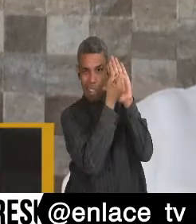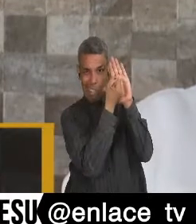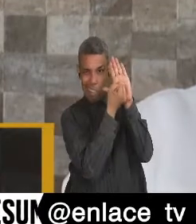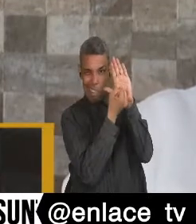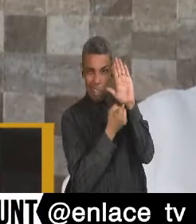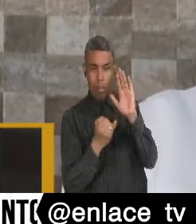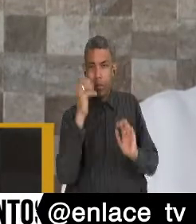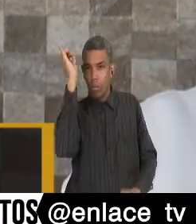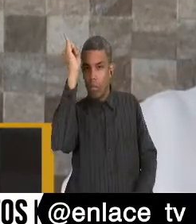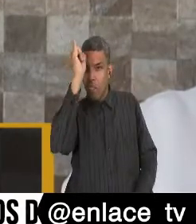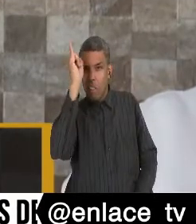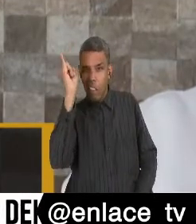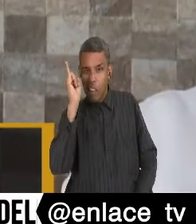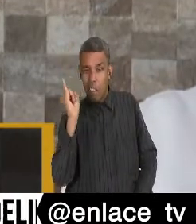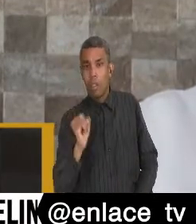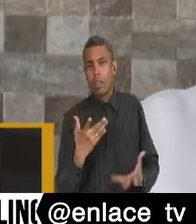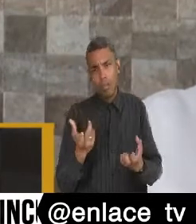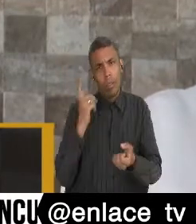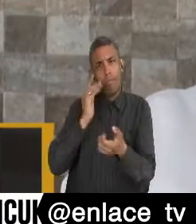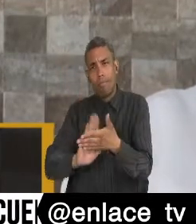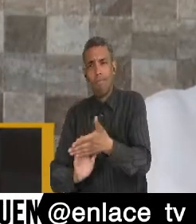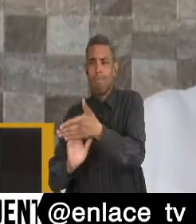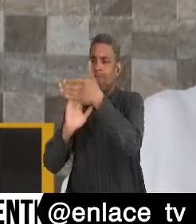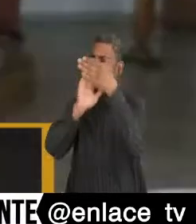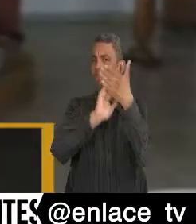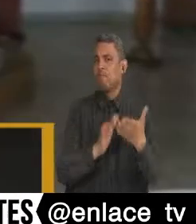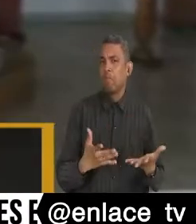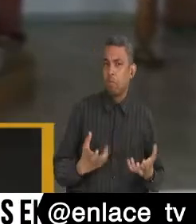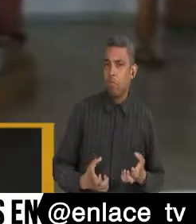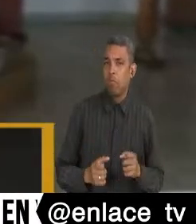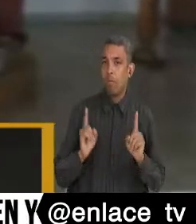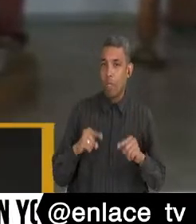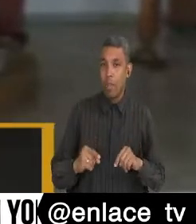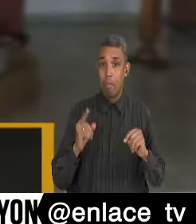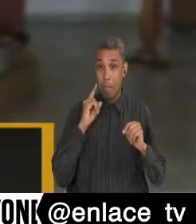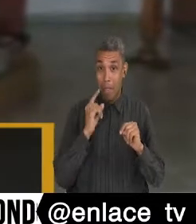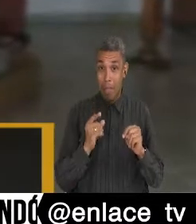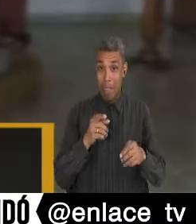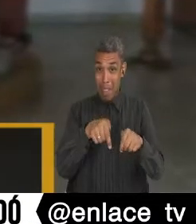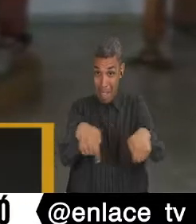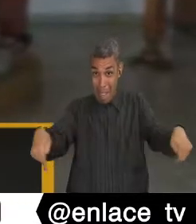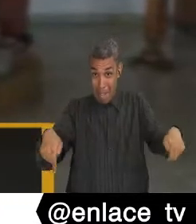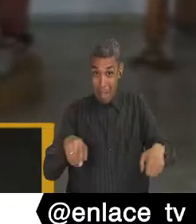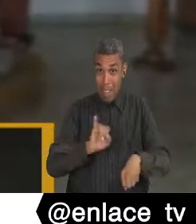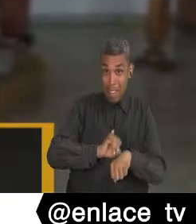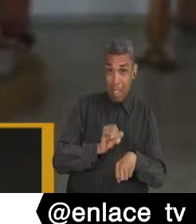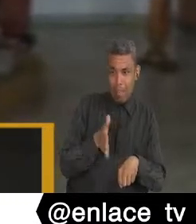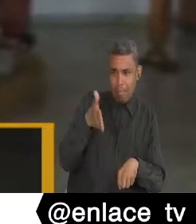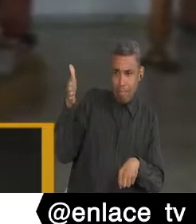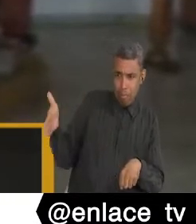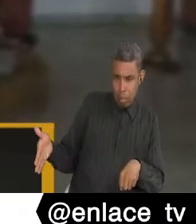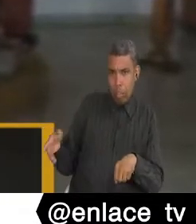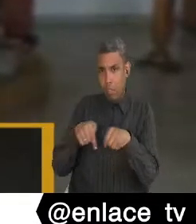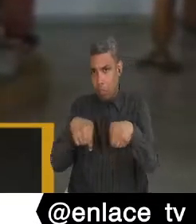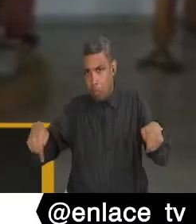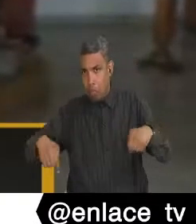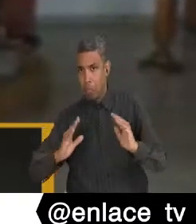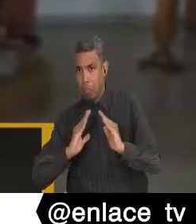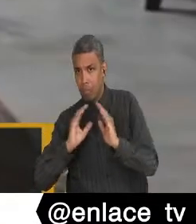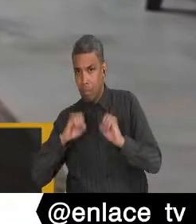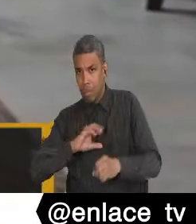entonces lo que se quiere es sanear y poder también construir una casa o una habitación para poder el sacerdote vivir ahí. La capilla está ubicada en el barrio San Pedro